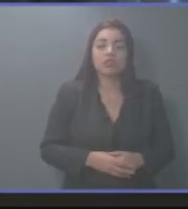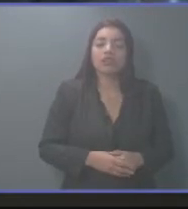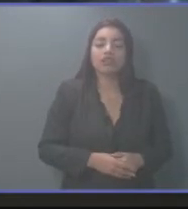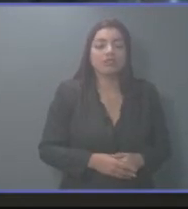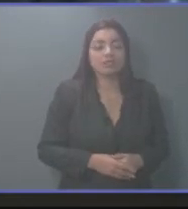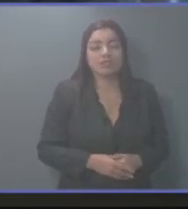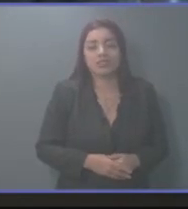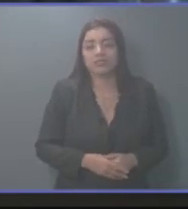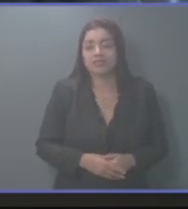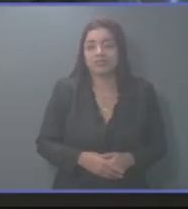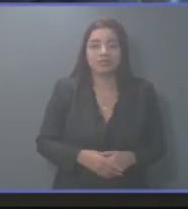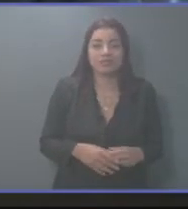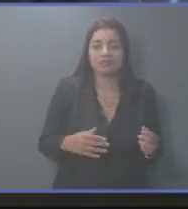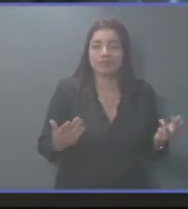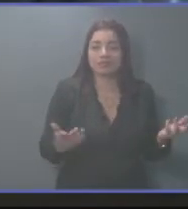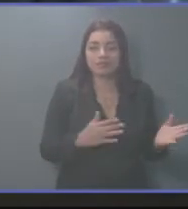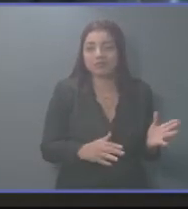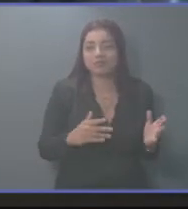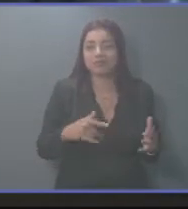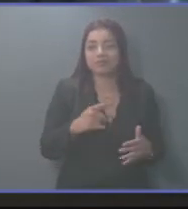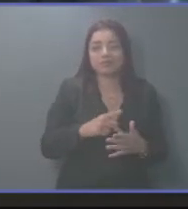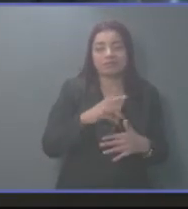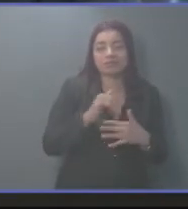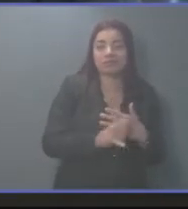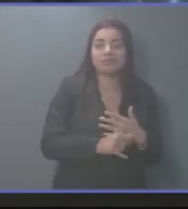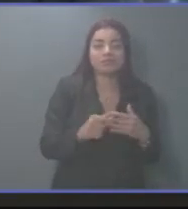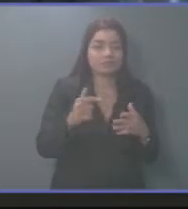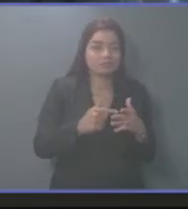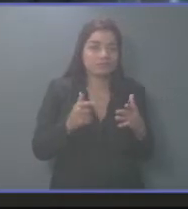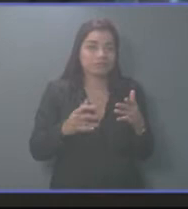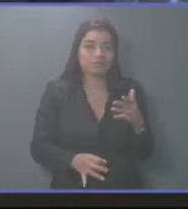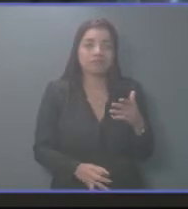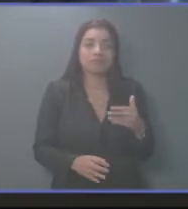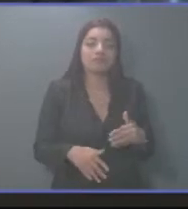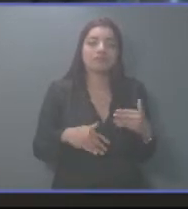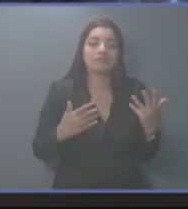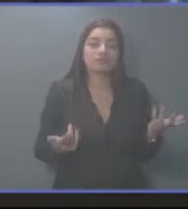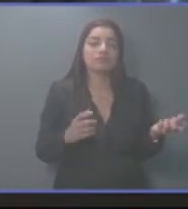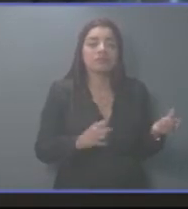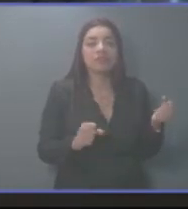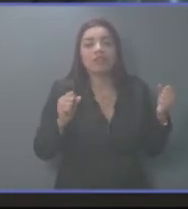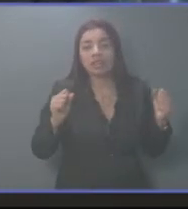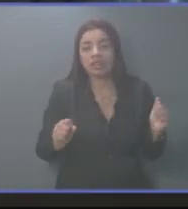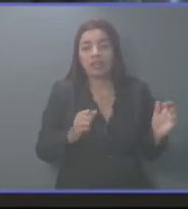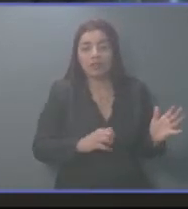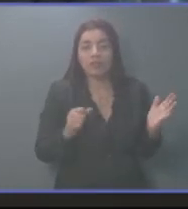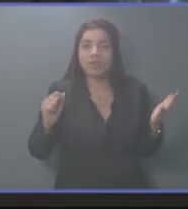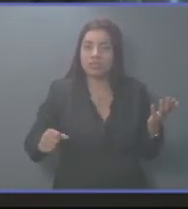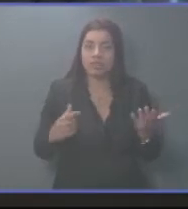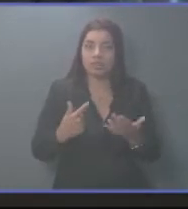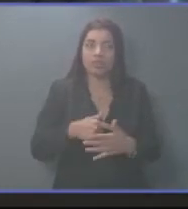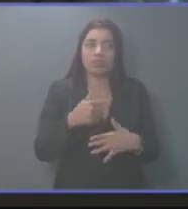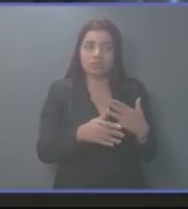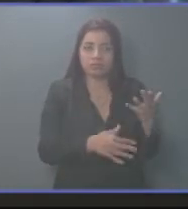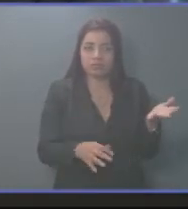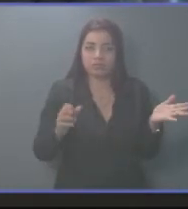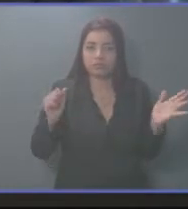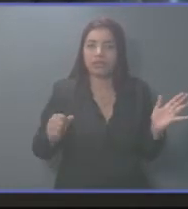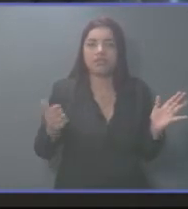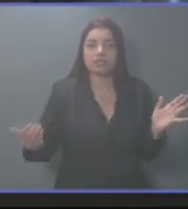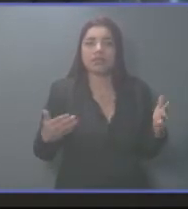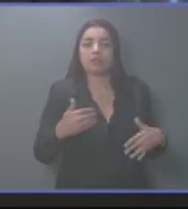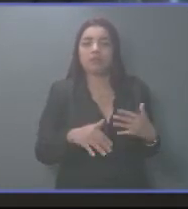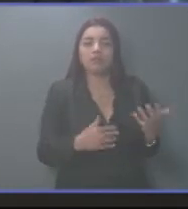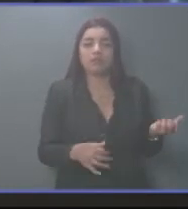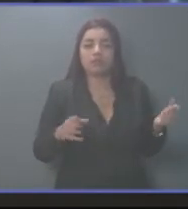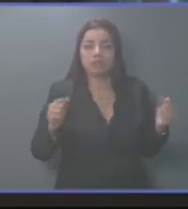paso a leer el proyecto de decreto. Decreto número: la Asamblea Legislativa de la